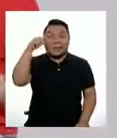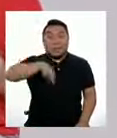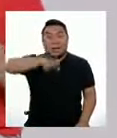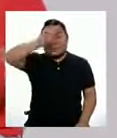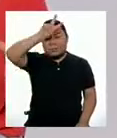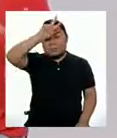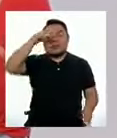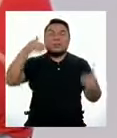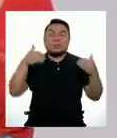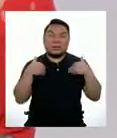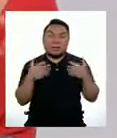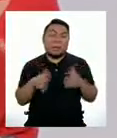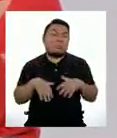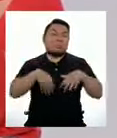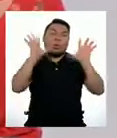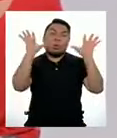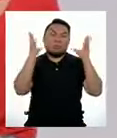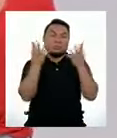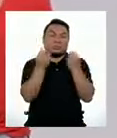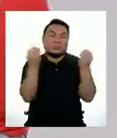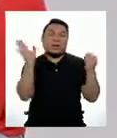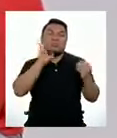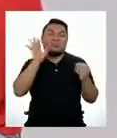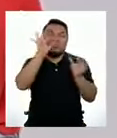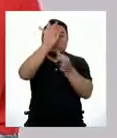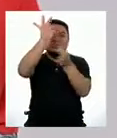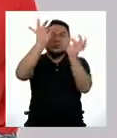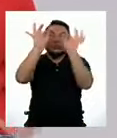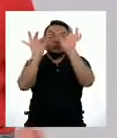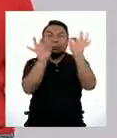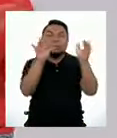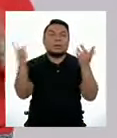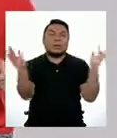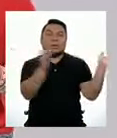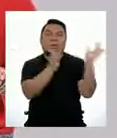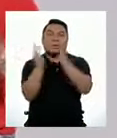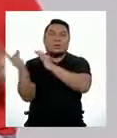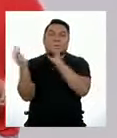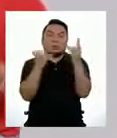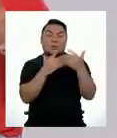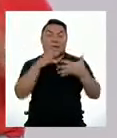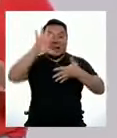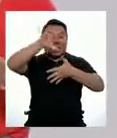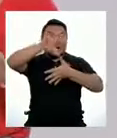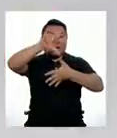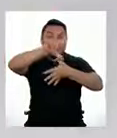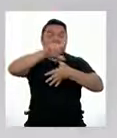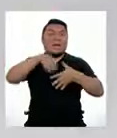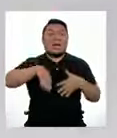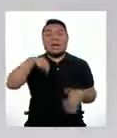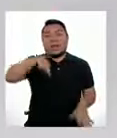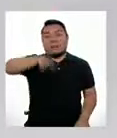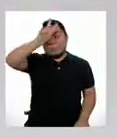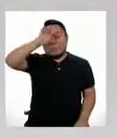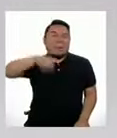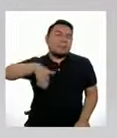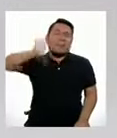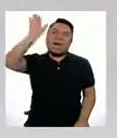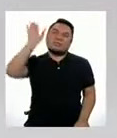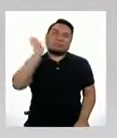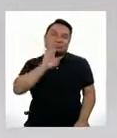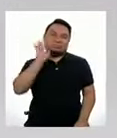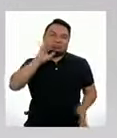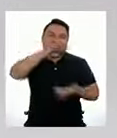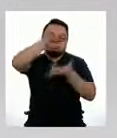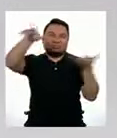el Perú tiene la mayor cantidad de partículas contaminantes del aire dentro de los países de América Latina y que las